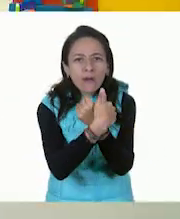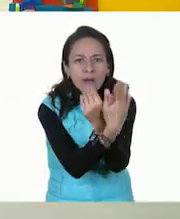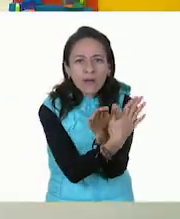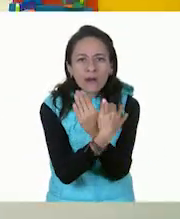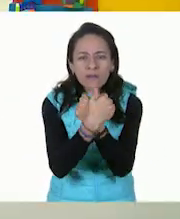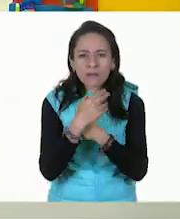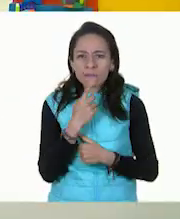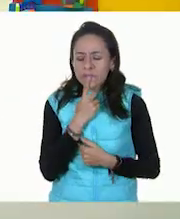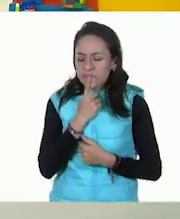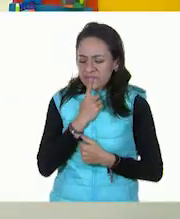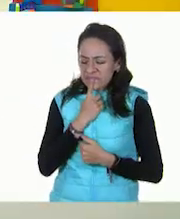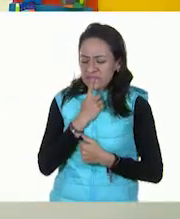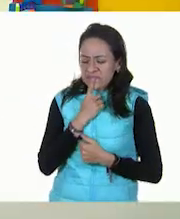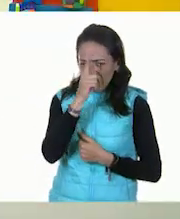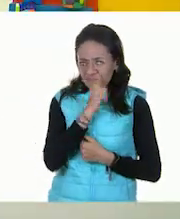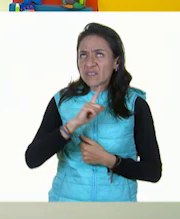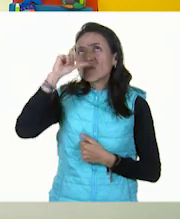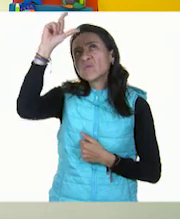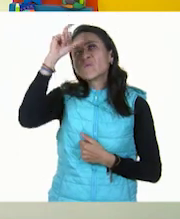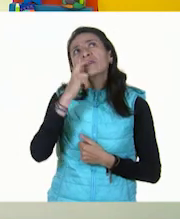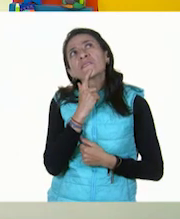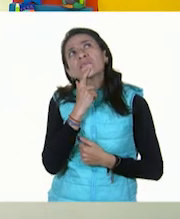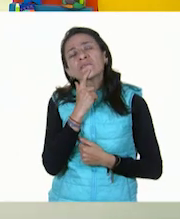Ay, luna y mariposa. A ver, ¡ayúdenos! Allá en casa.